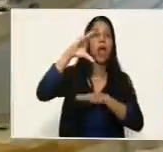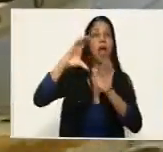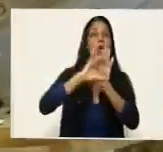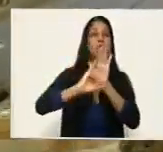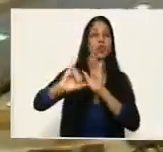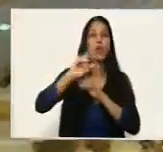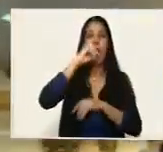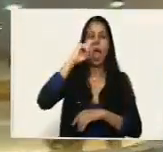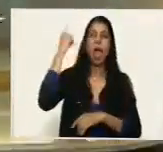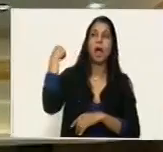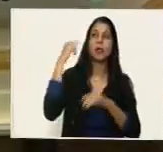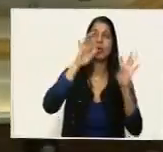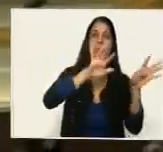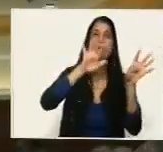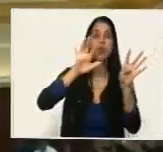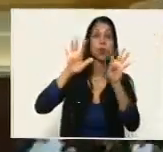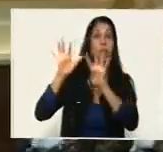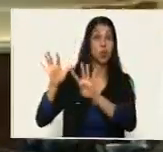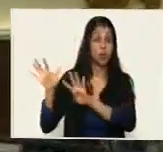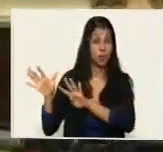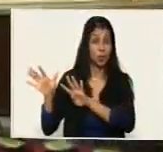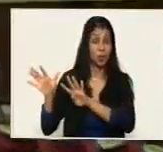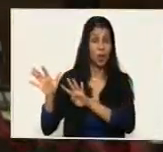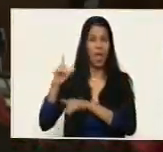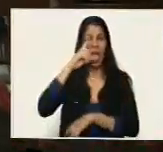99 y la del año